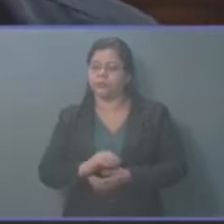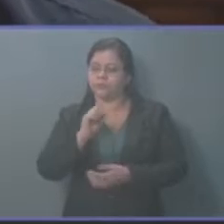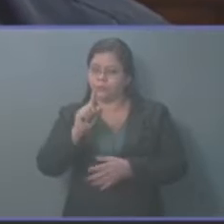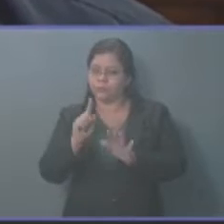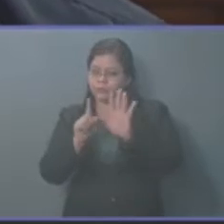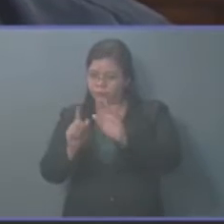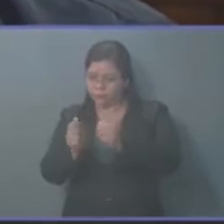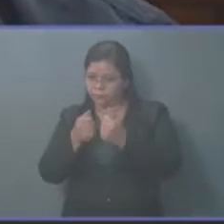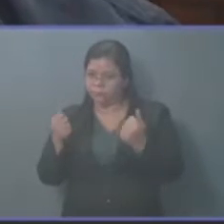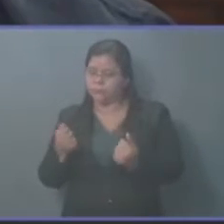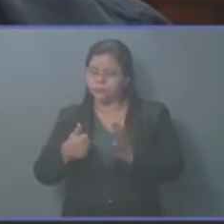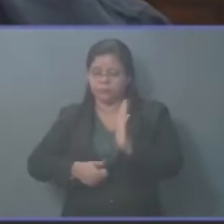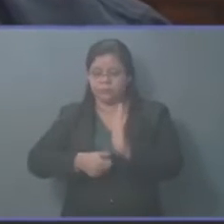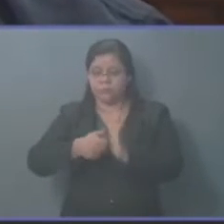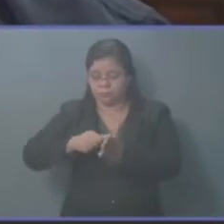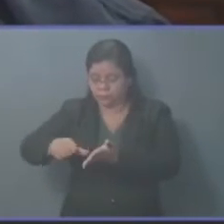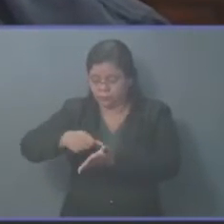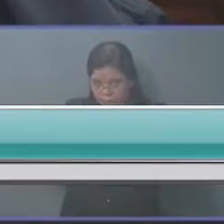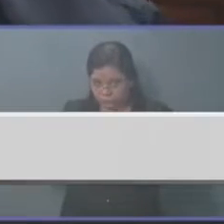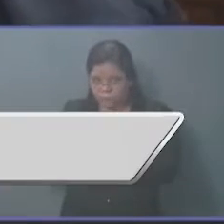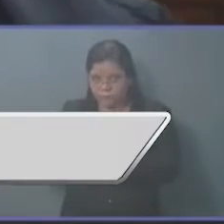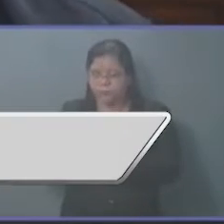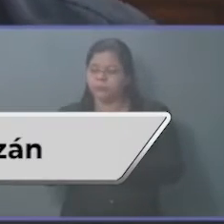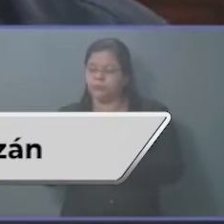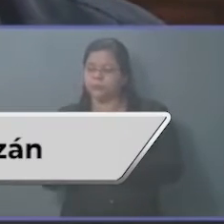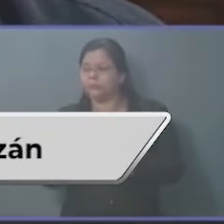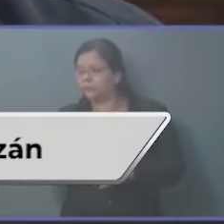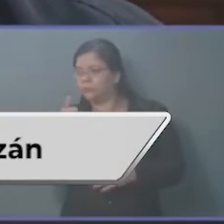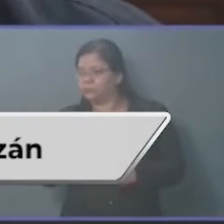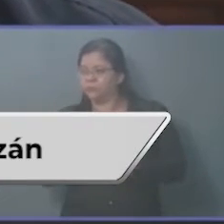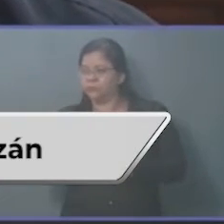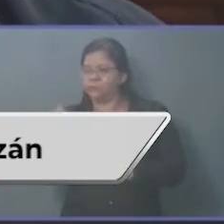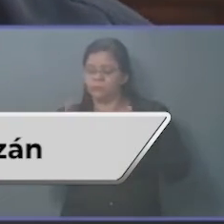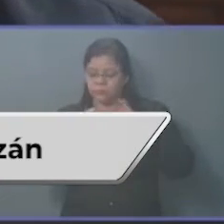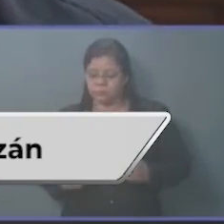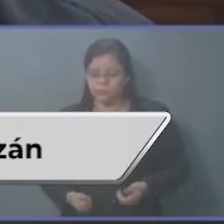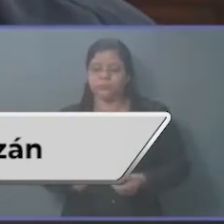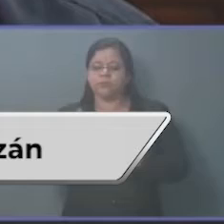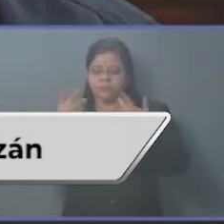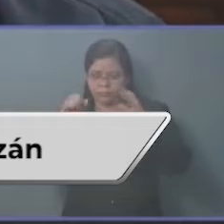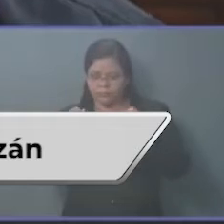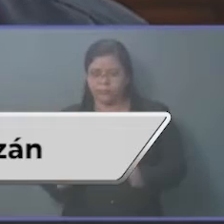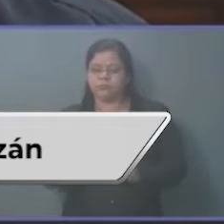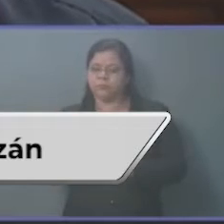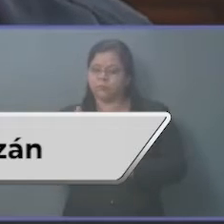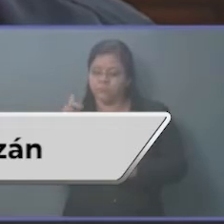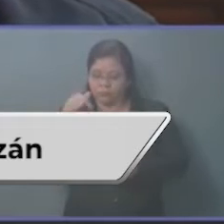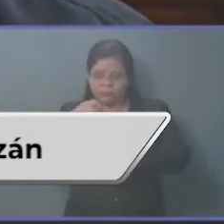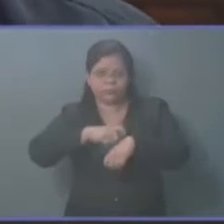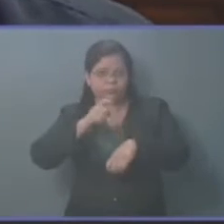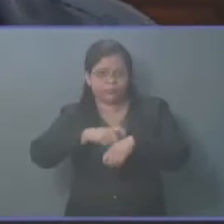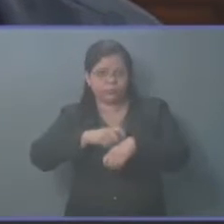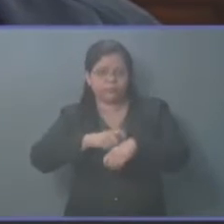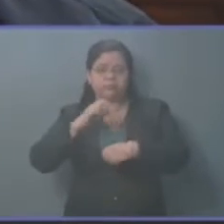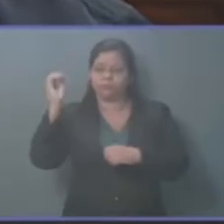116 millones para las municipalidades y el resto para el gobierno central para que pueda hacer uso en esta emergencia que